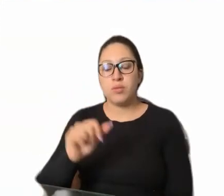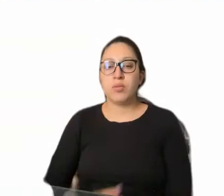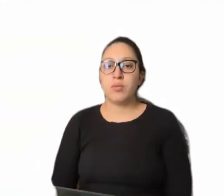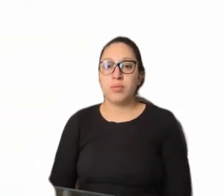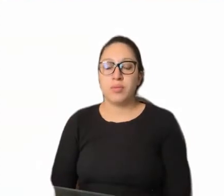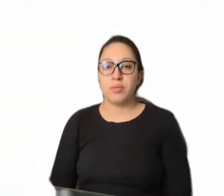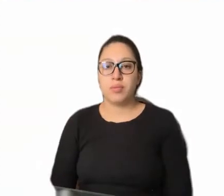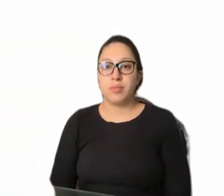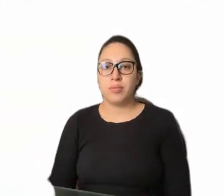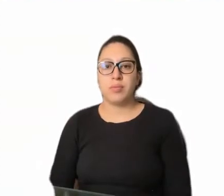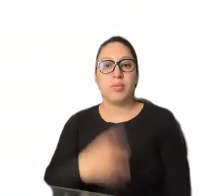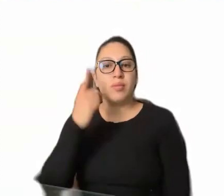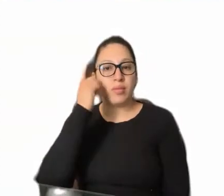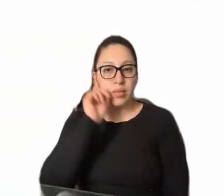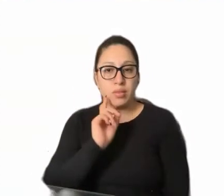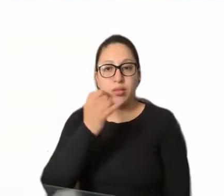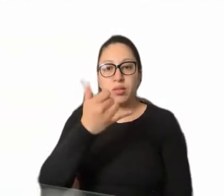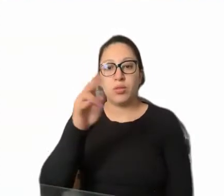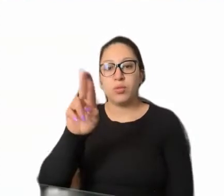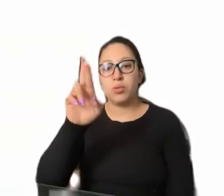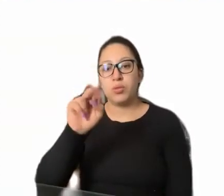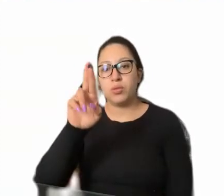Diputada Yuriri Ayala Zúñiga.